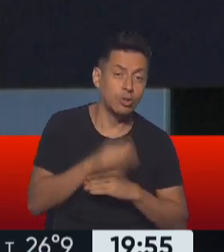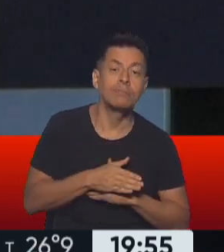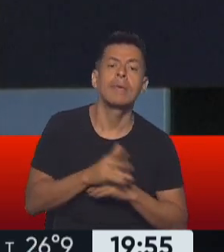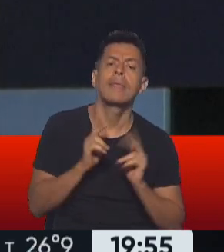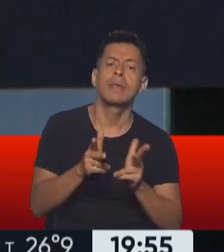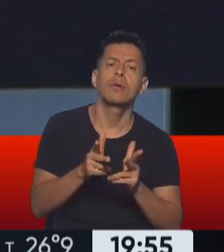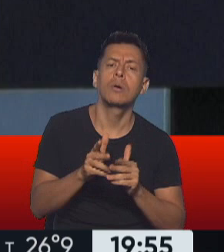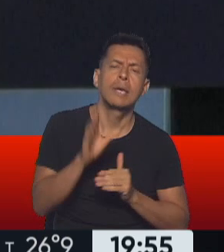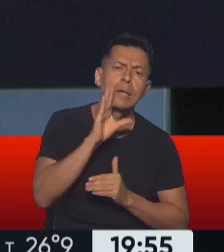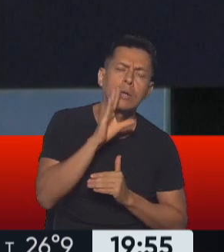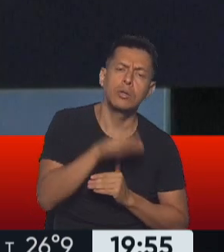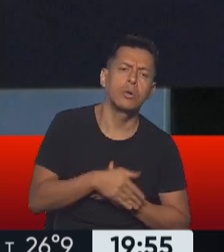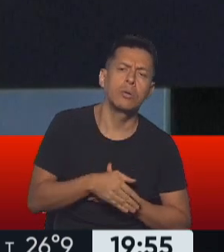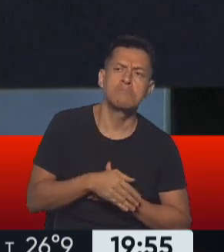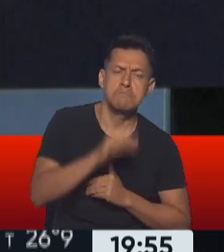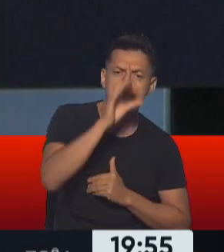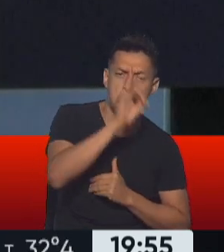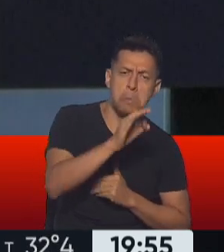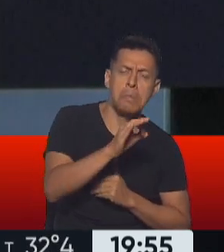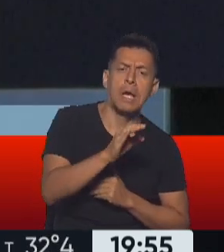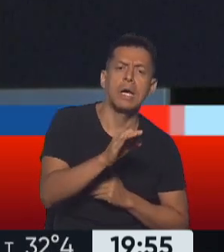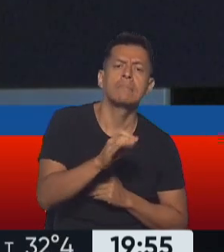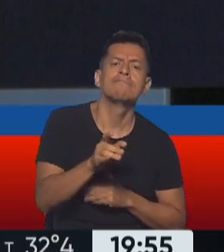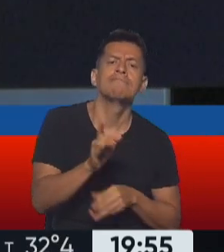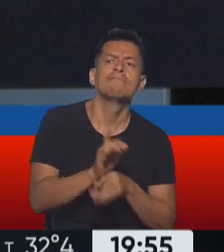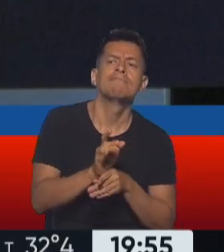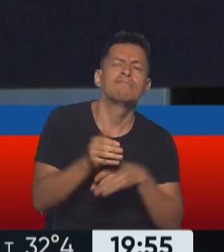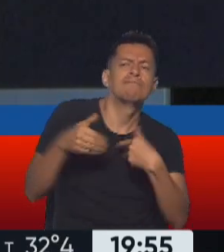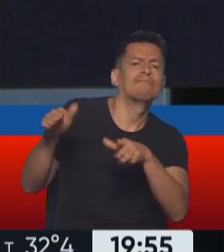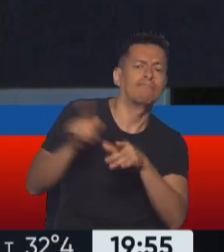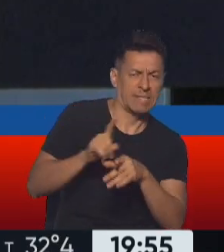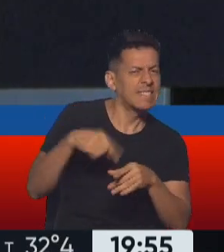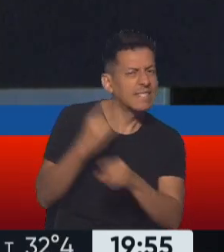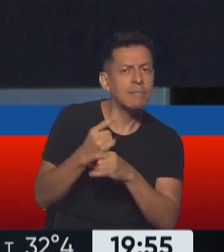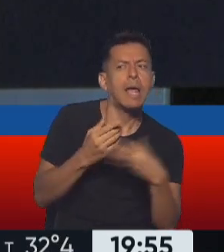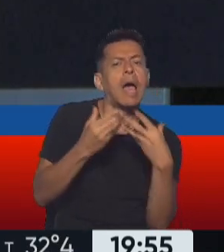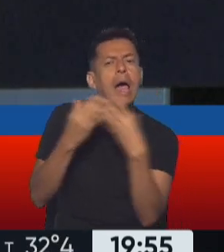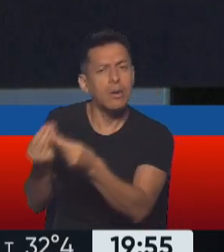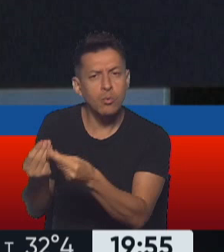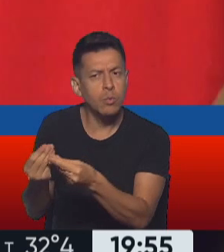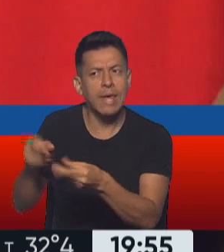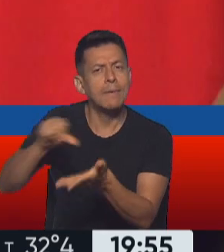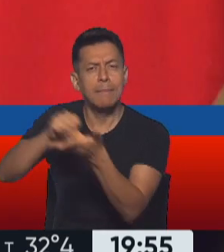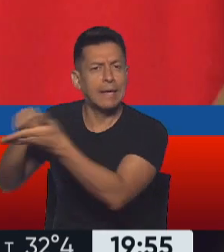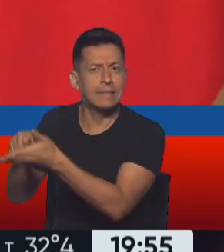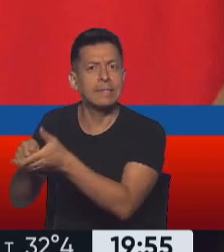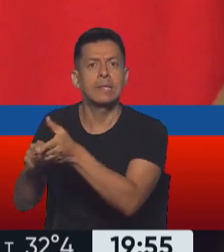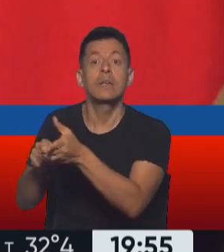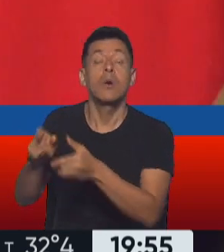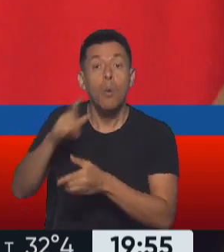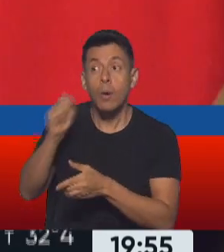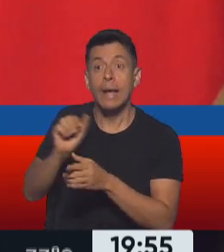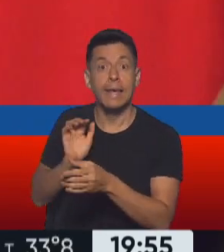la opción de brindar ayuda a los países del flanco oriental antes de cualquier invasión a ucrania